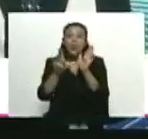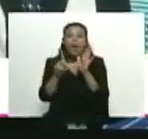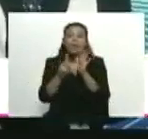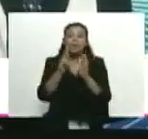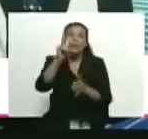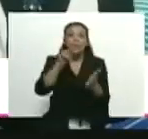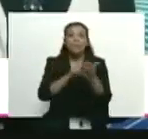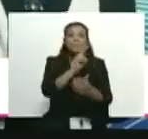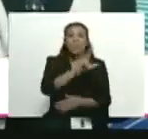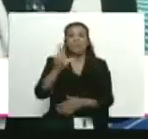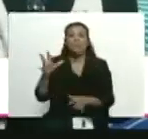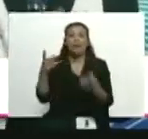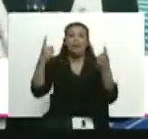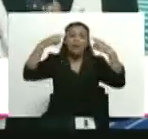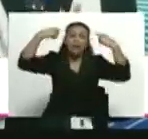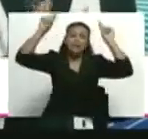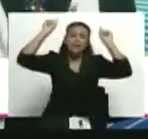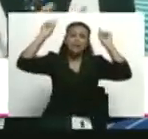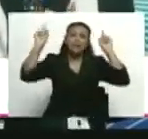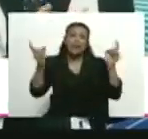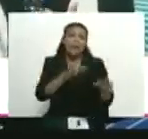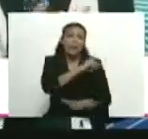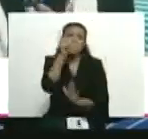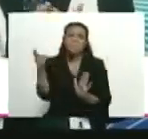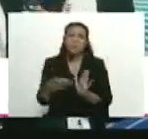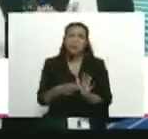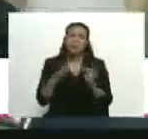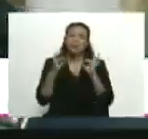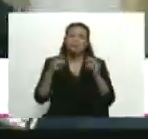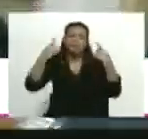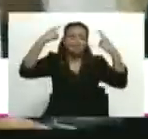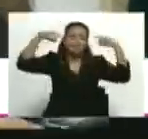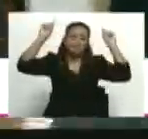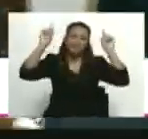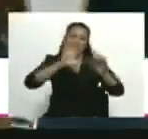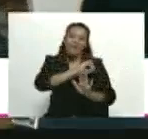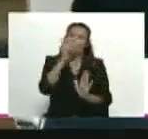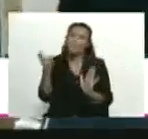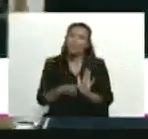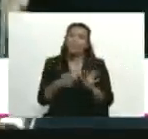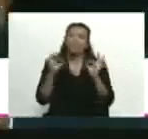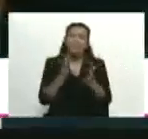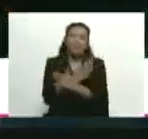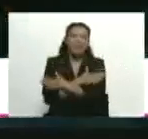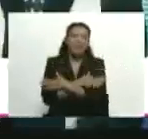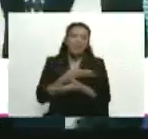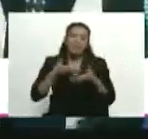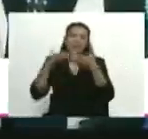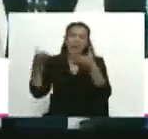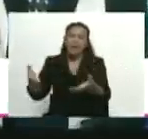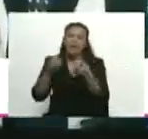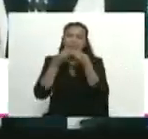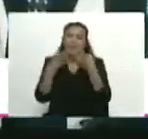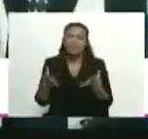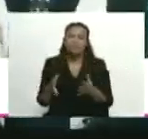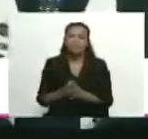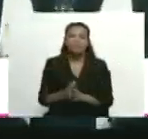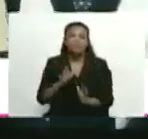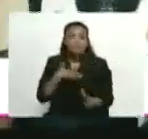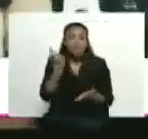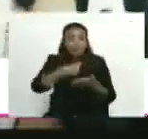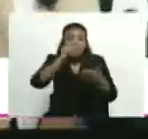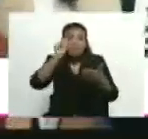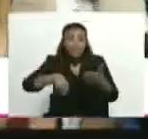2023. Éxito total. Éxito total. Regalo bonito. Entonces, ¿quieren que yo les